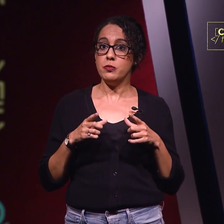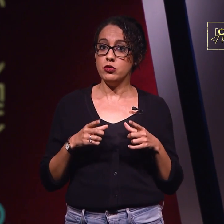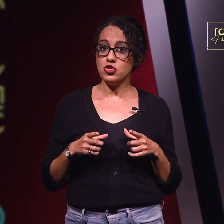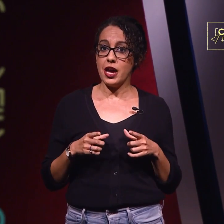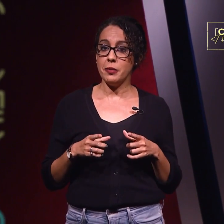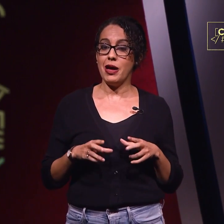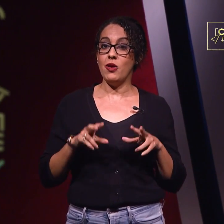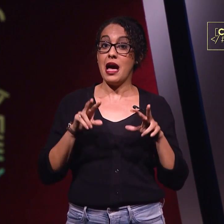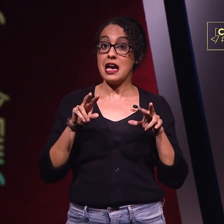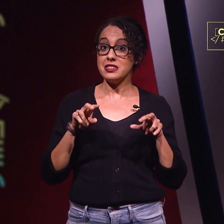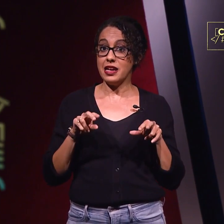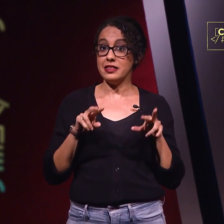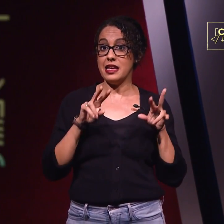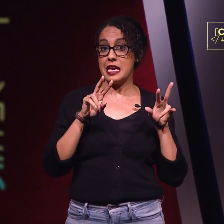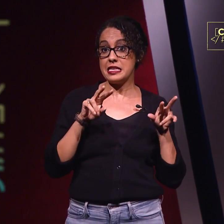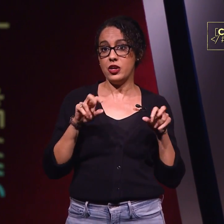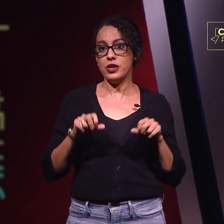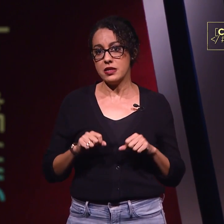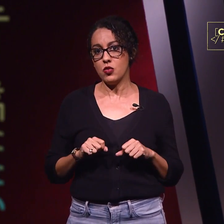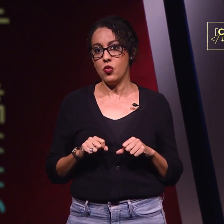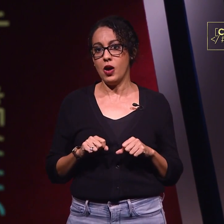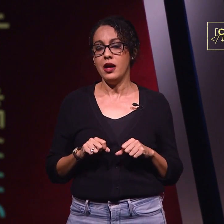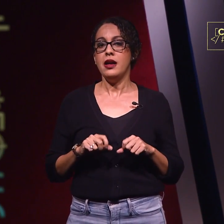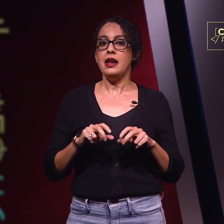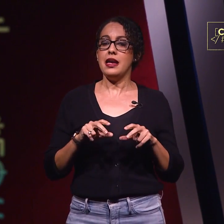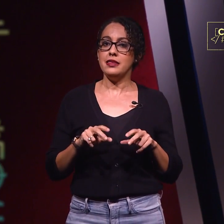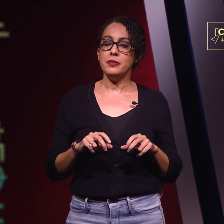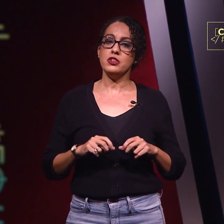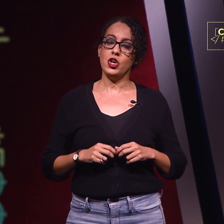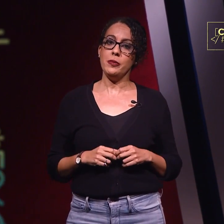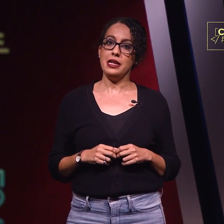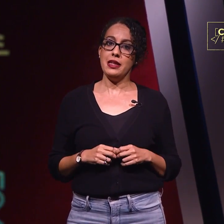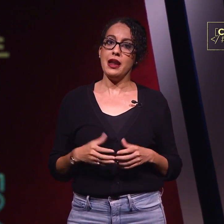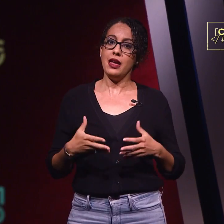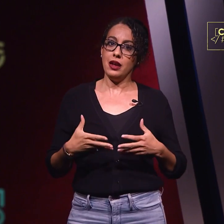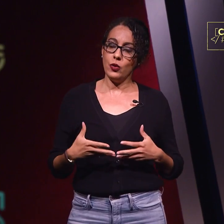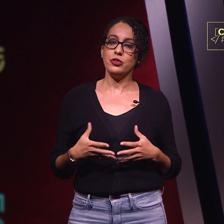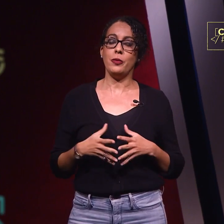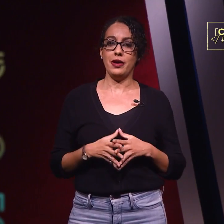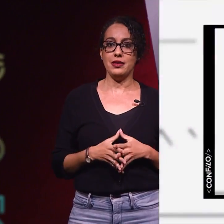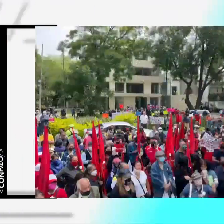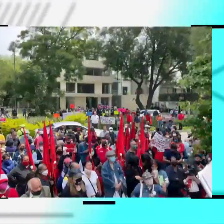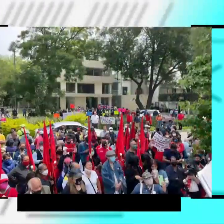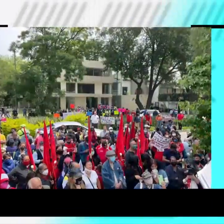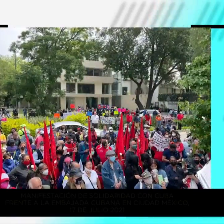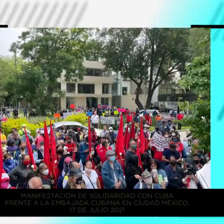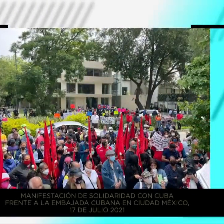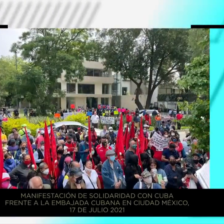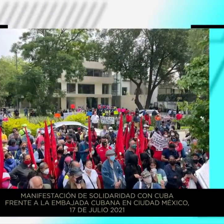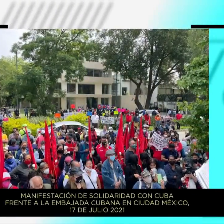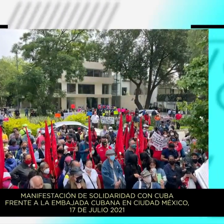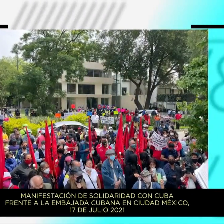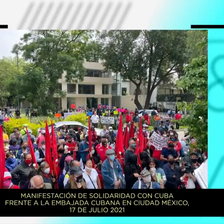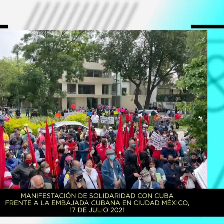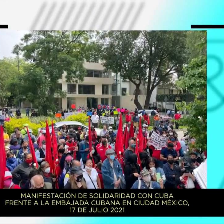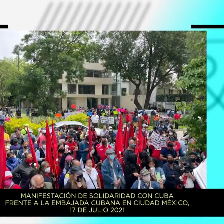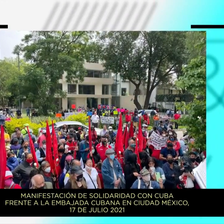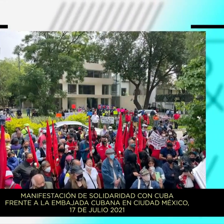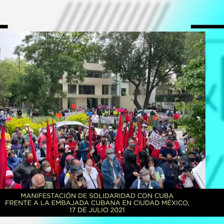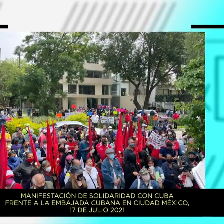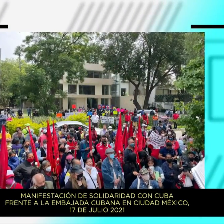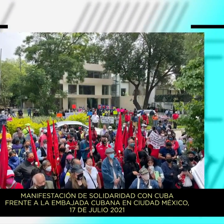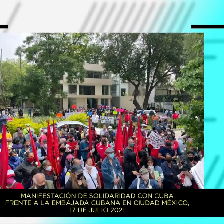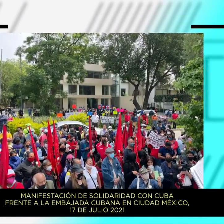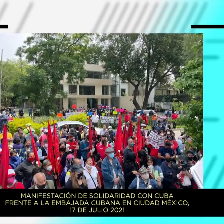pasado vimos impulsar bajo el hashtag de SOS Cuba la intervención militar en nuestro país.